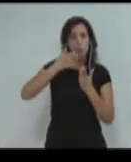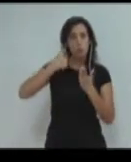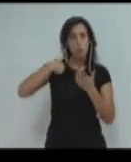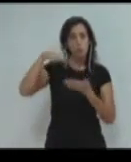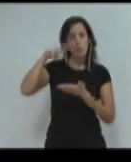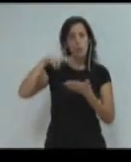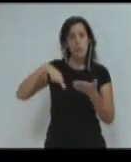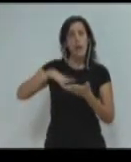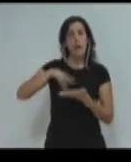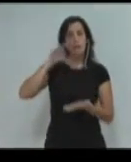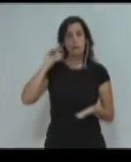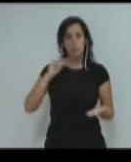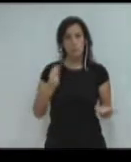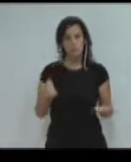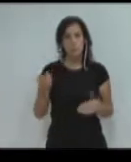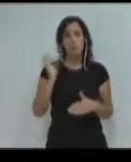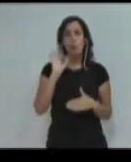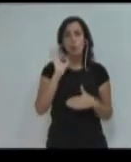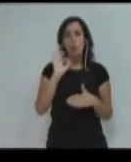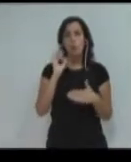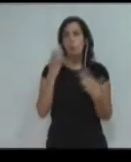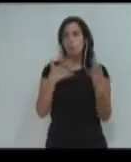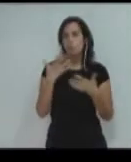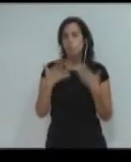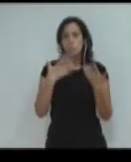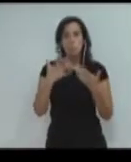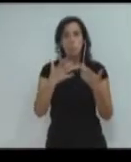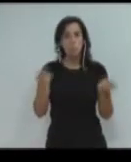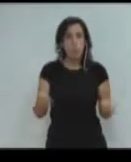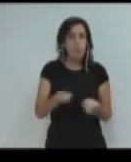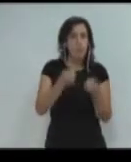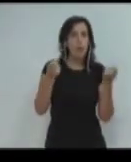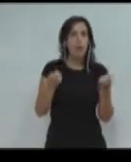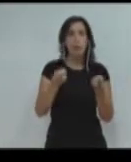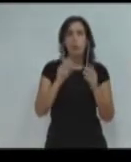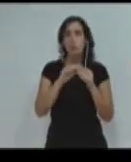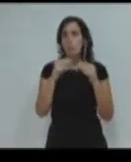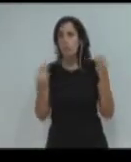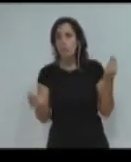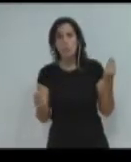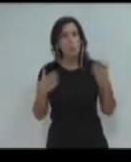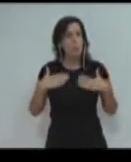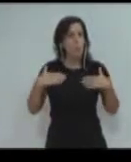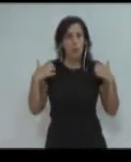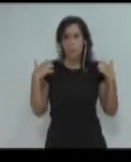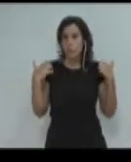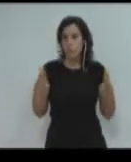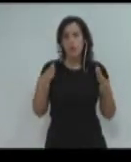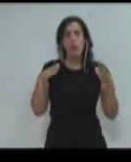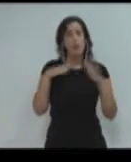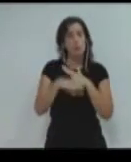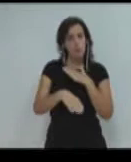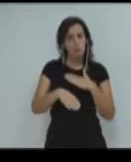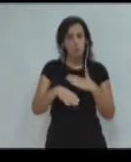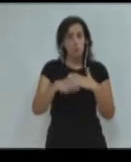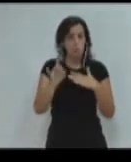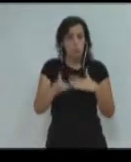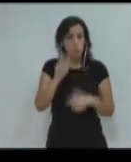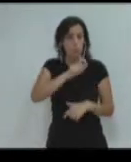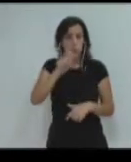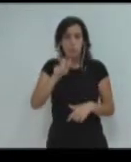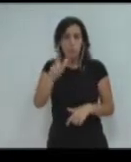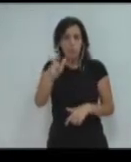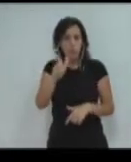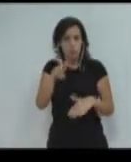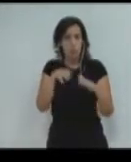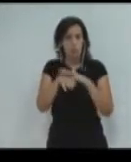puedas tener acceso a cualquier tipo de publicidad o documentación como persona que tiene derecho a ese tipo